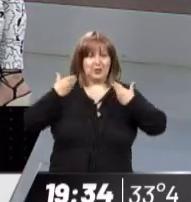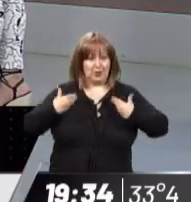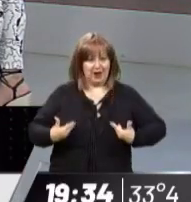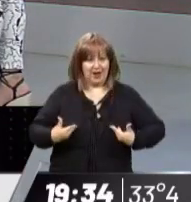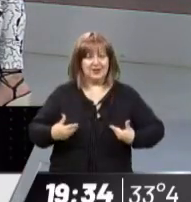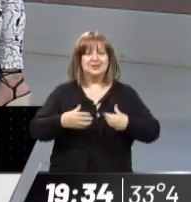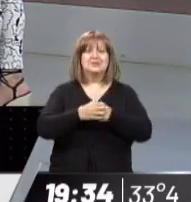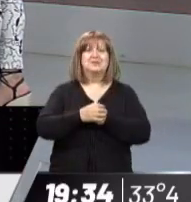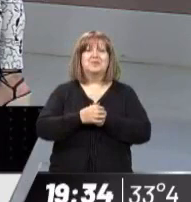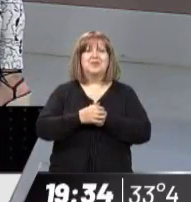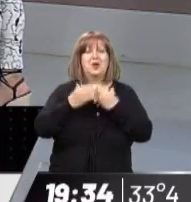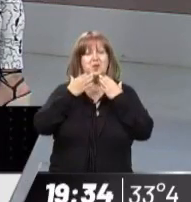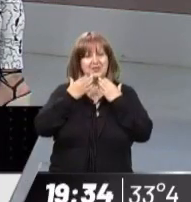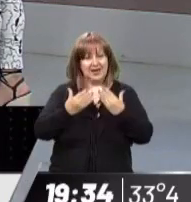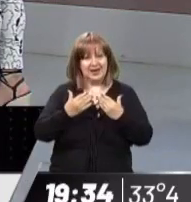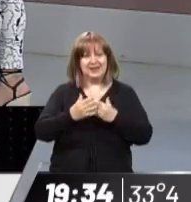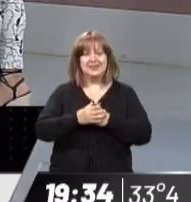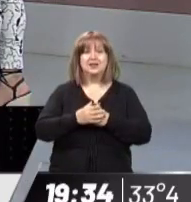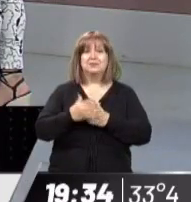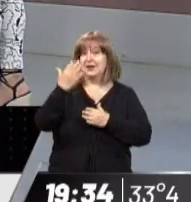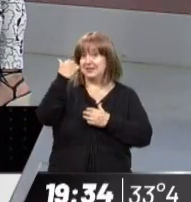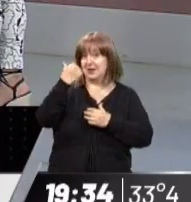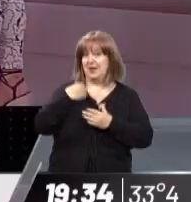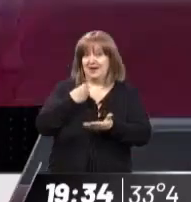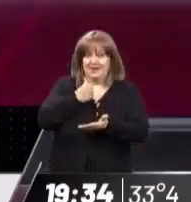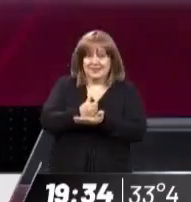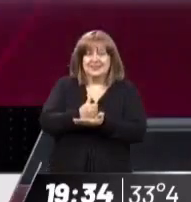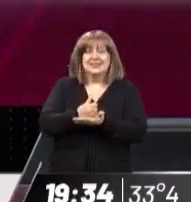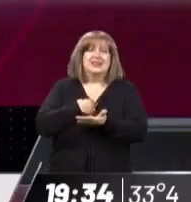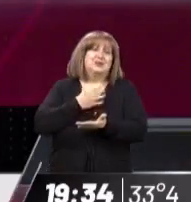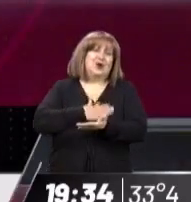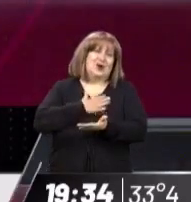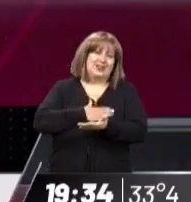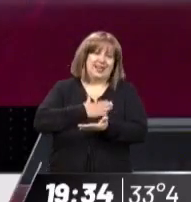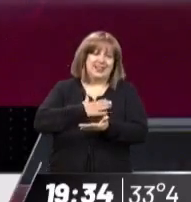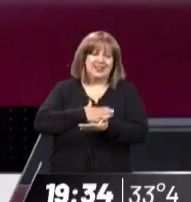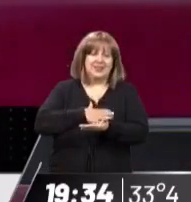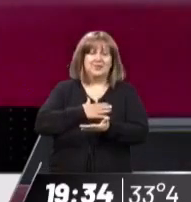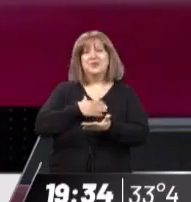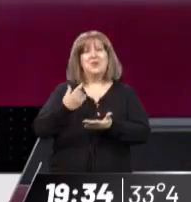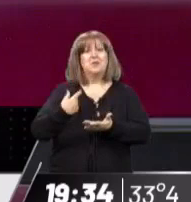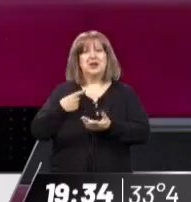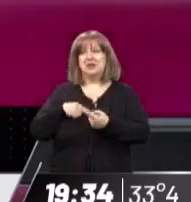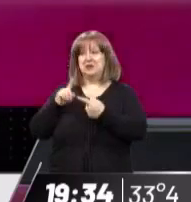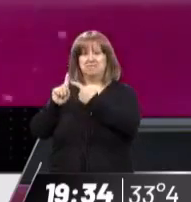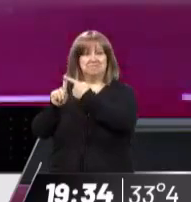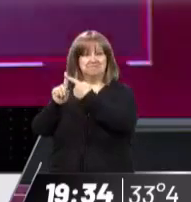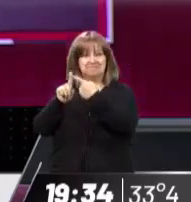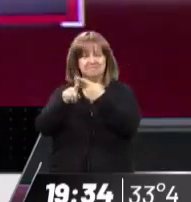por la invitación. Gracias por estar con nosotros. Para compartir este momento de mucha felicidad para quienes estamos vinculados con